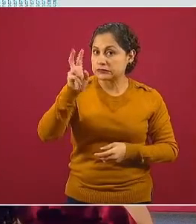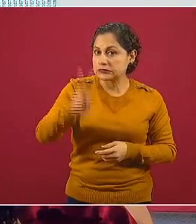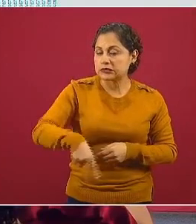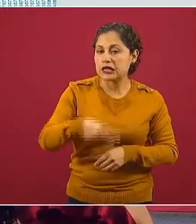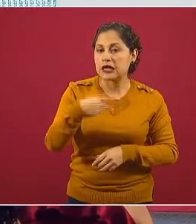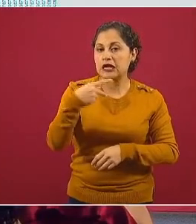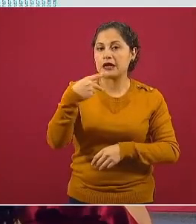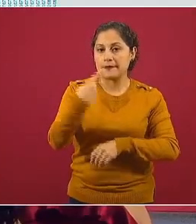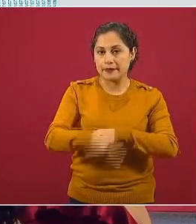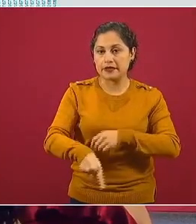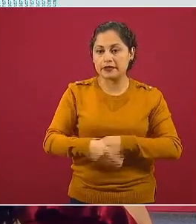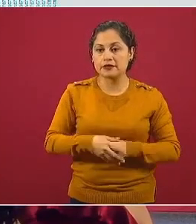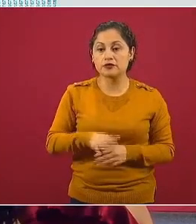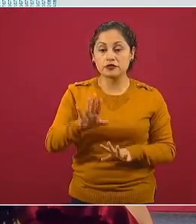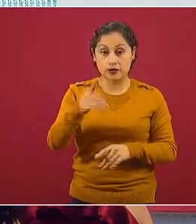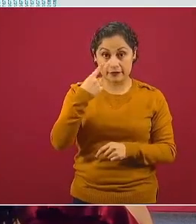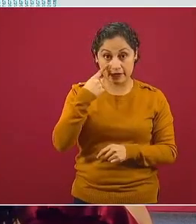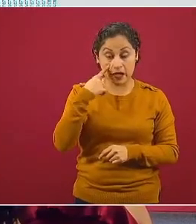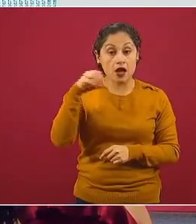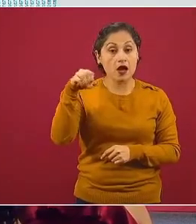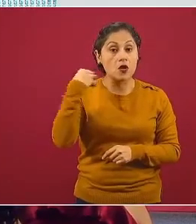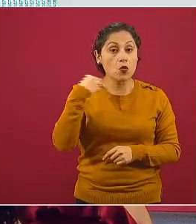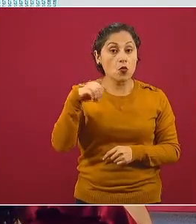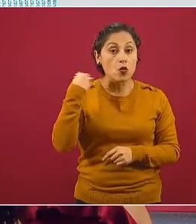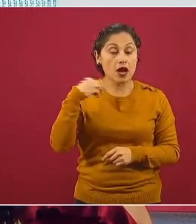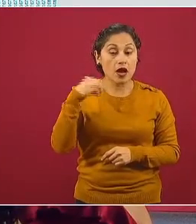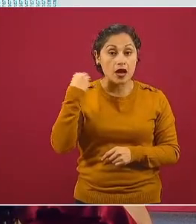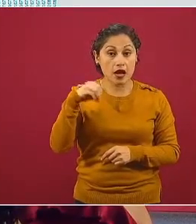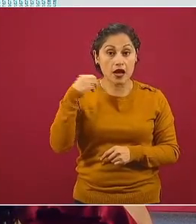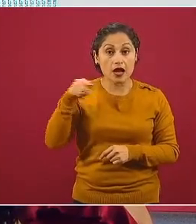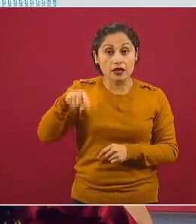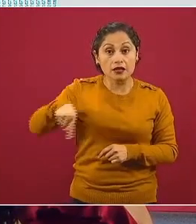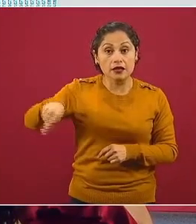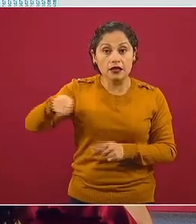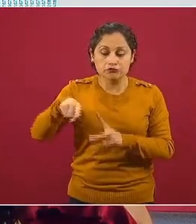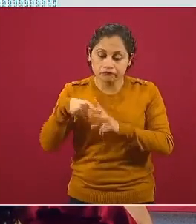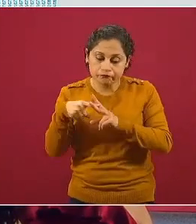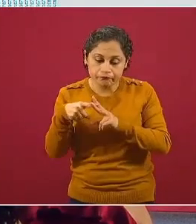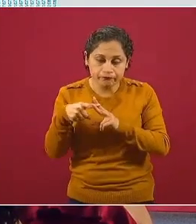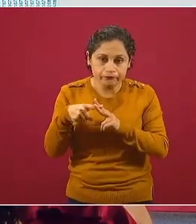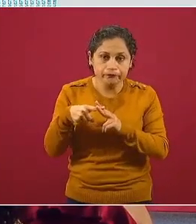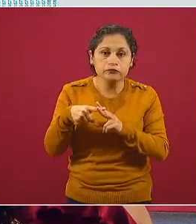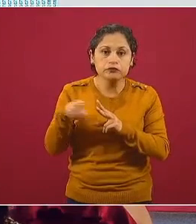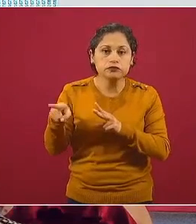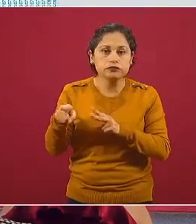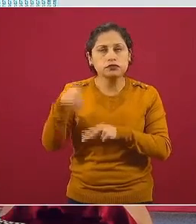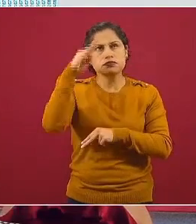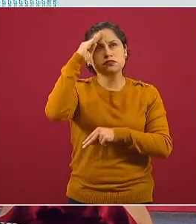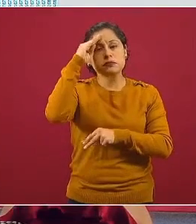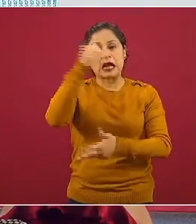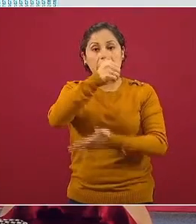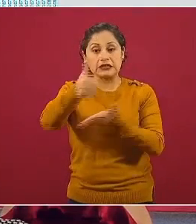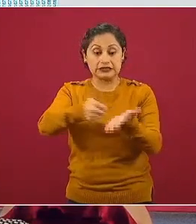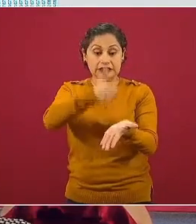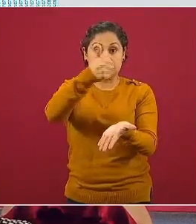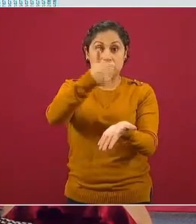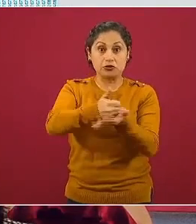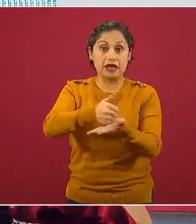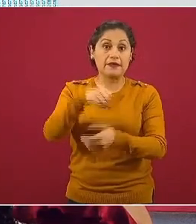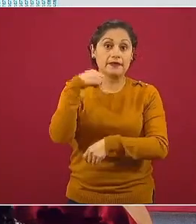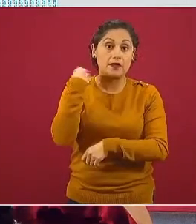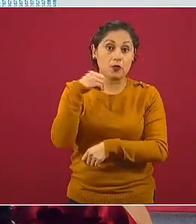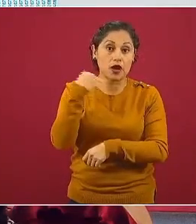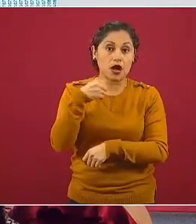elemento adicional. Oaxaca, esta proyección o predicción está hecha para la ciudad de Oaxaca y su relativamente pequeña